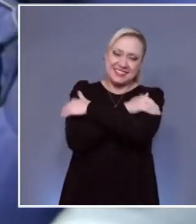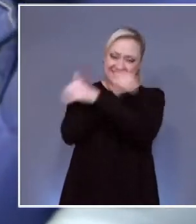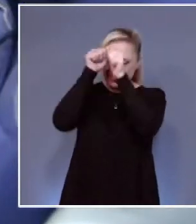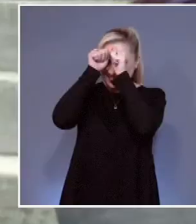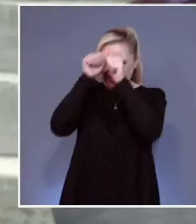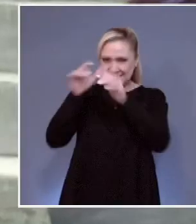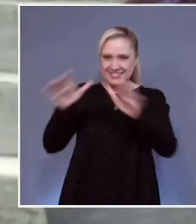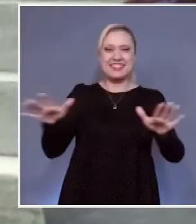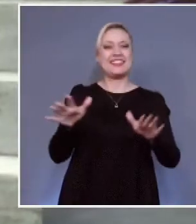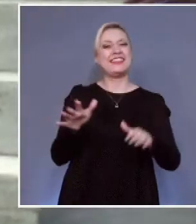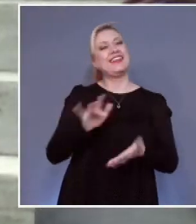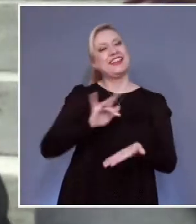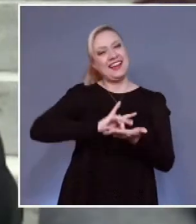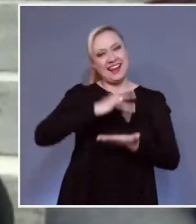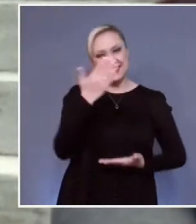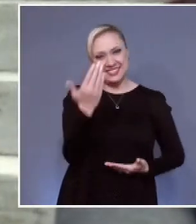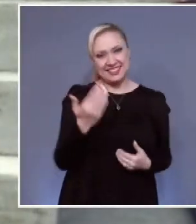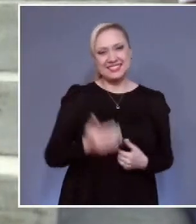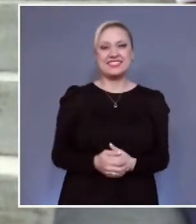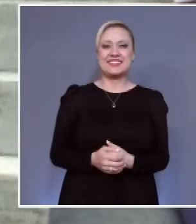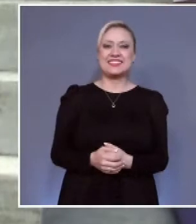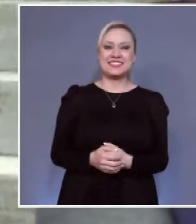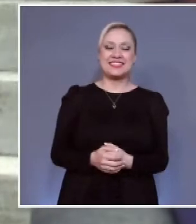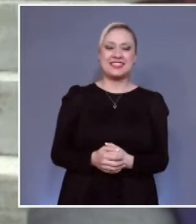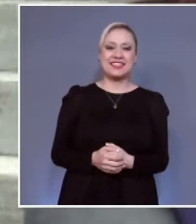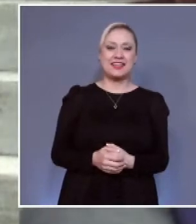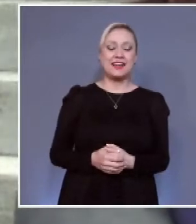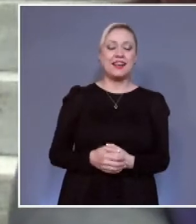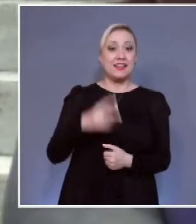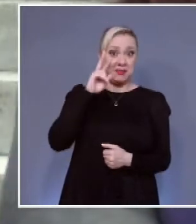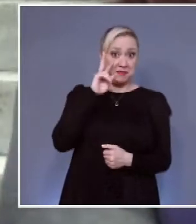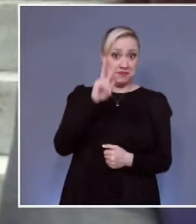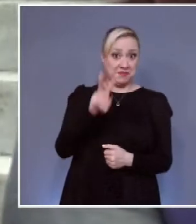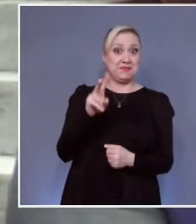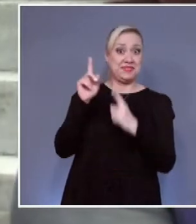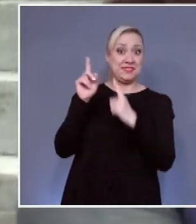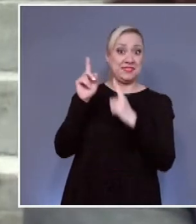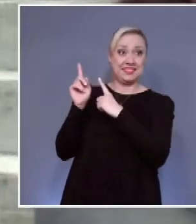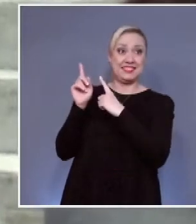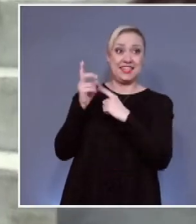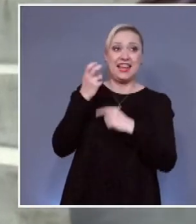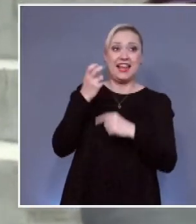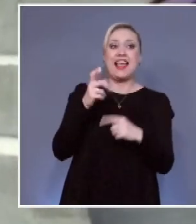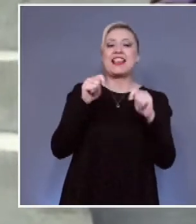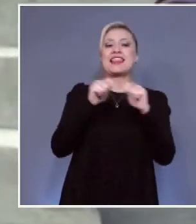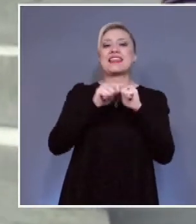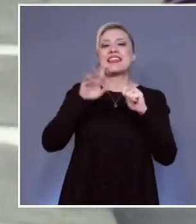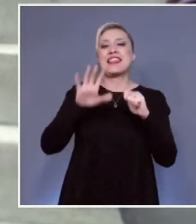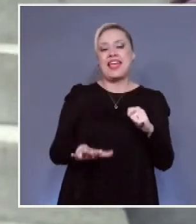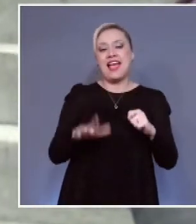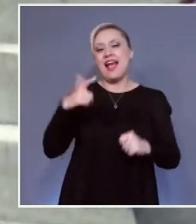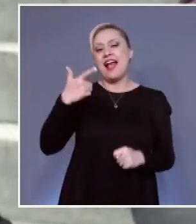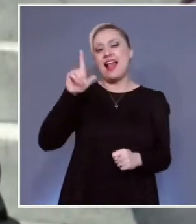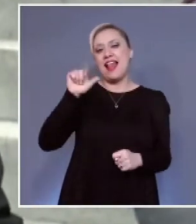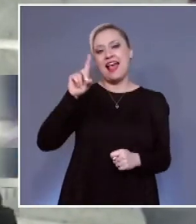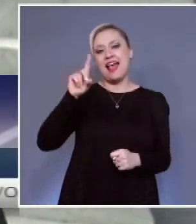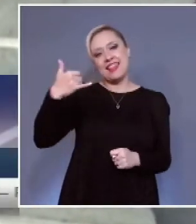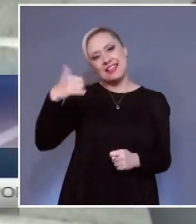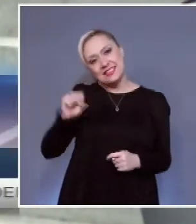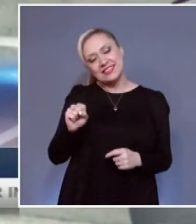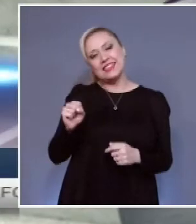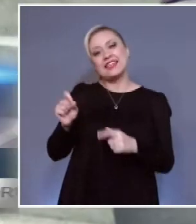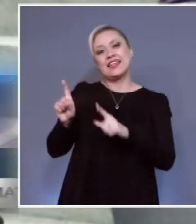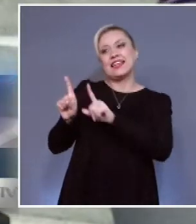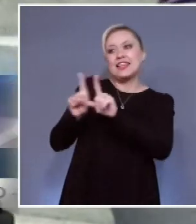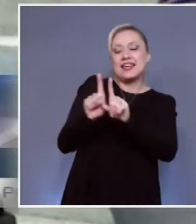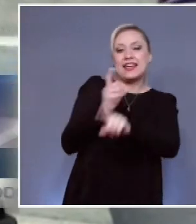Gracias. Gracias. Como pudimos ver al principio de la imagen, la tía de Gladys vino por ella a acompañarla en la salida de este centro. Ella,